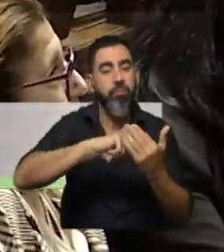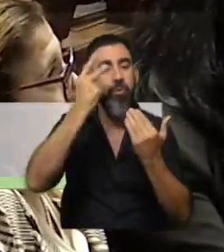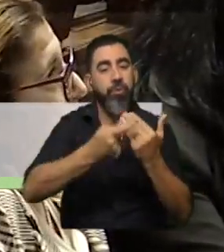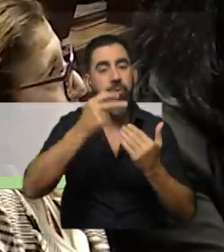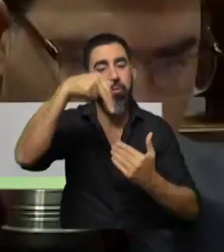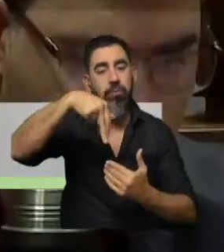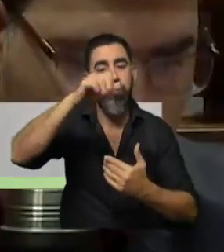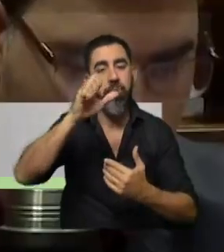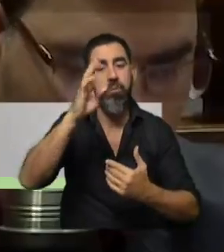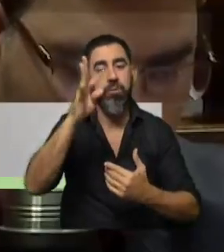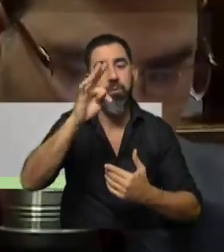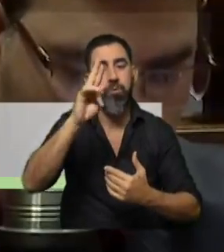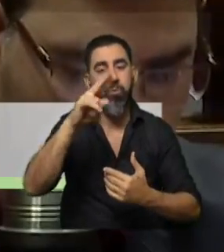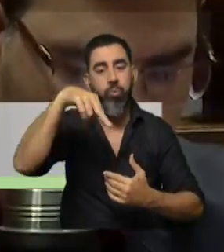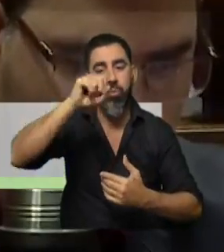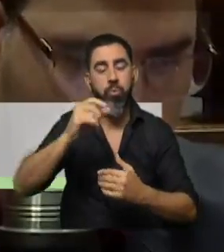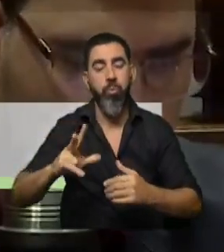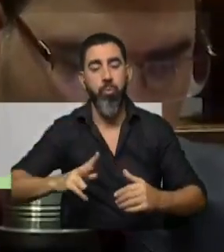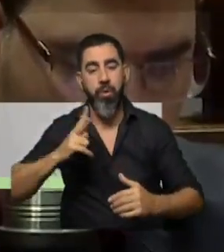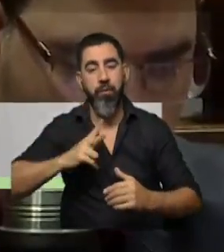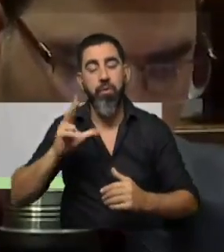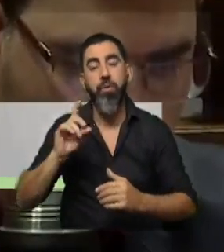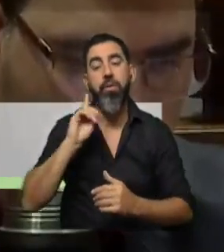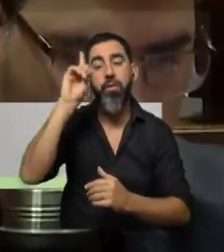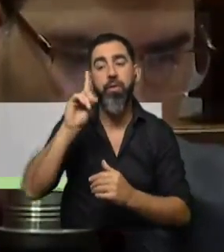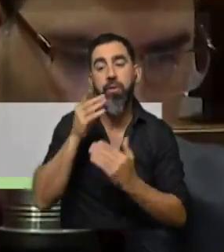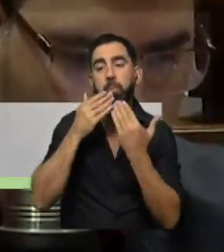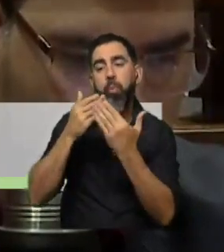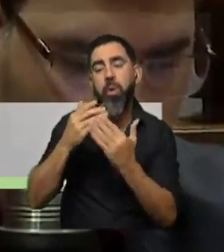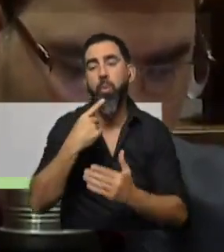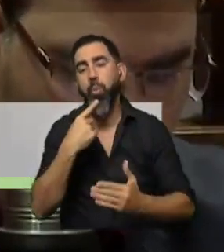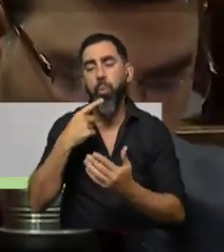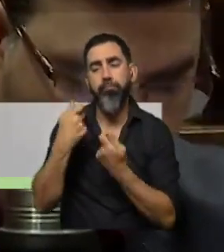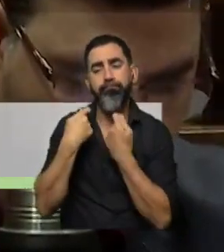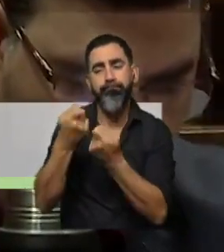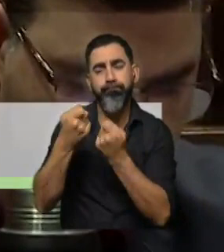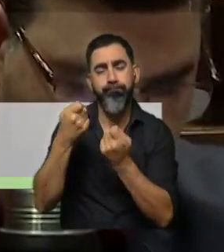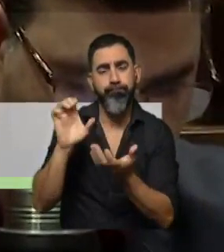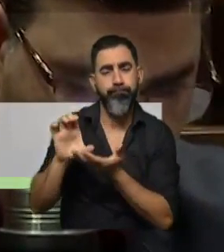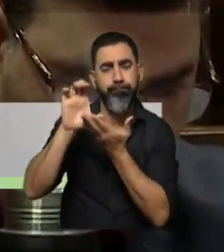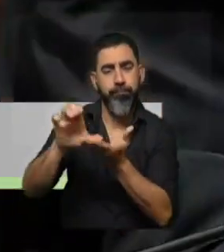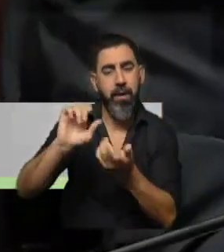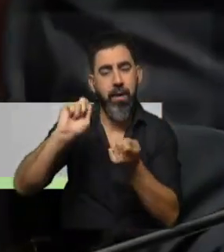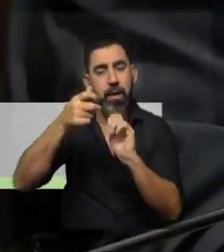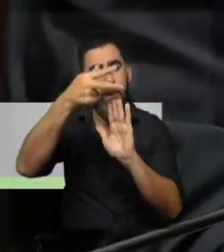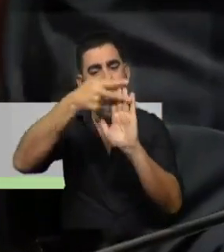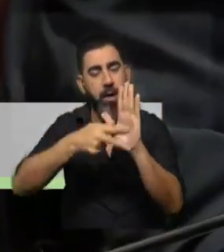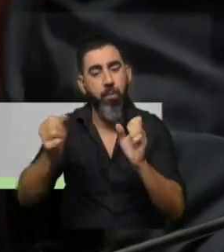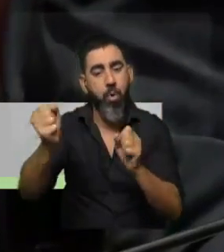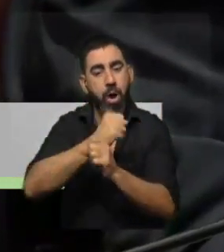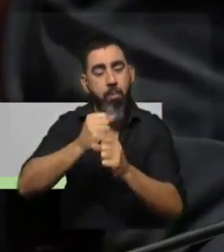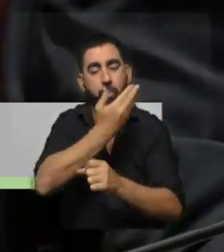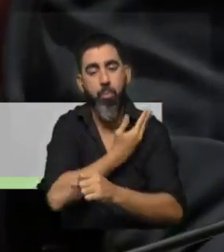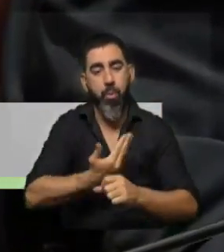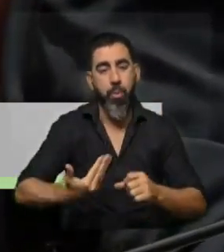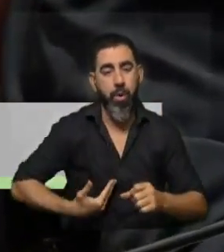Neptuno arasatía privados en su intervención el diputado interpelante cuestionó el costo del proyecto y los cambios normativos aprobados por el